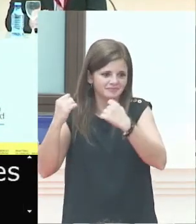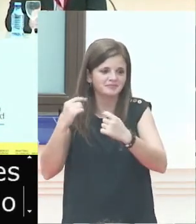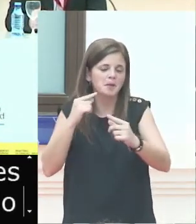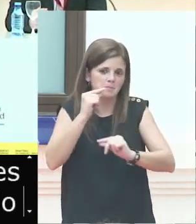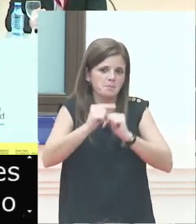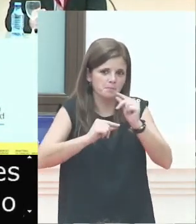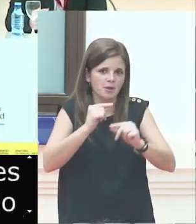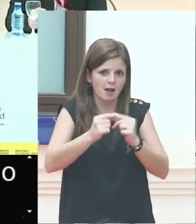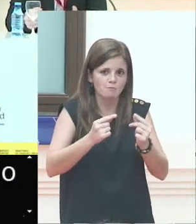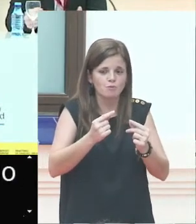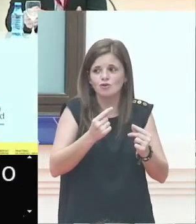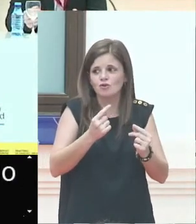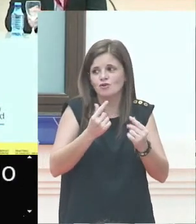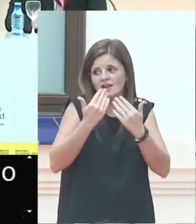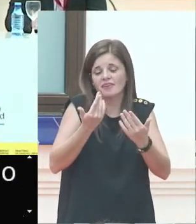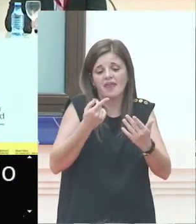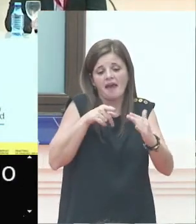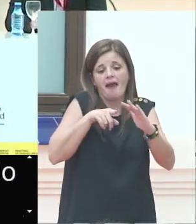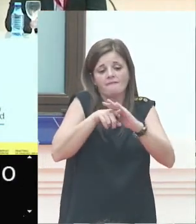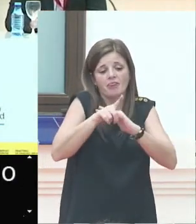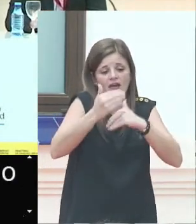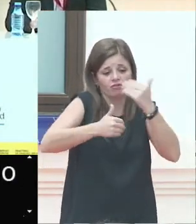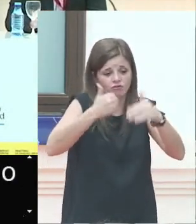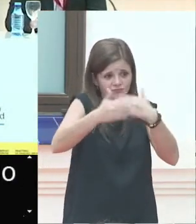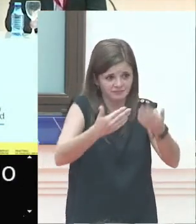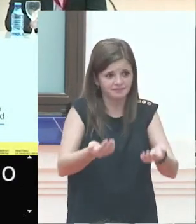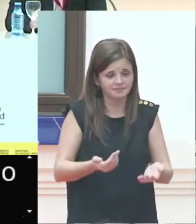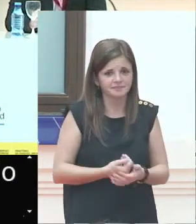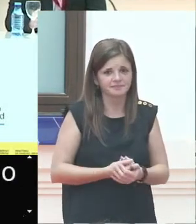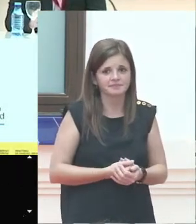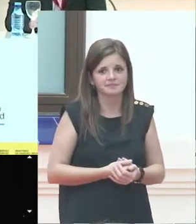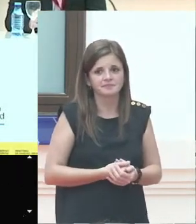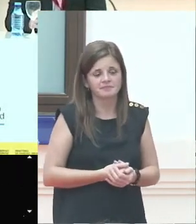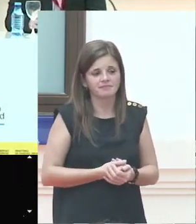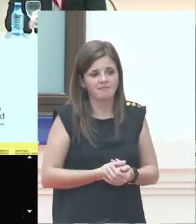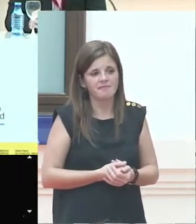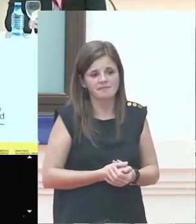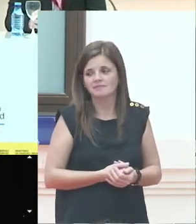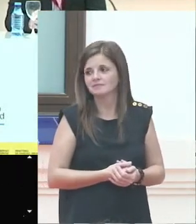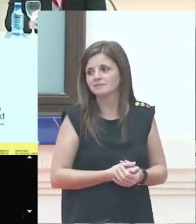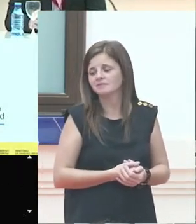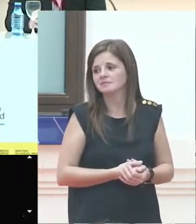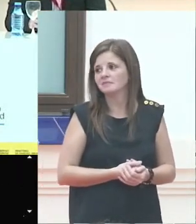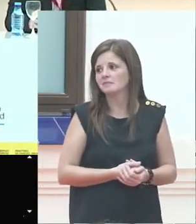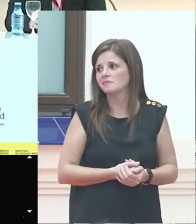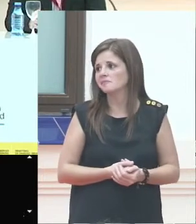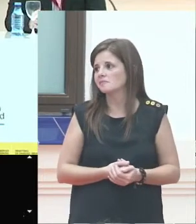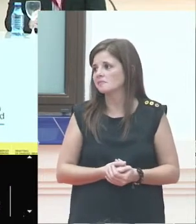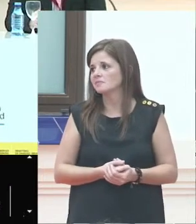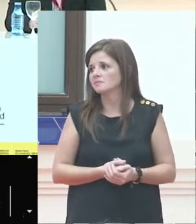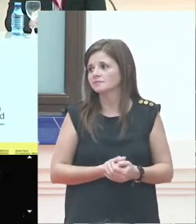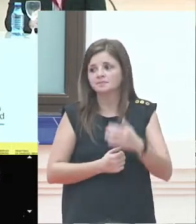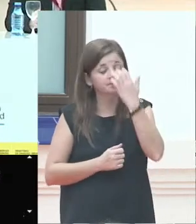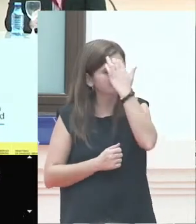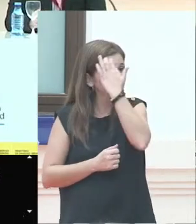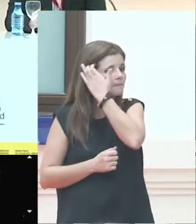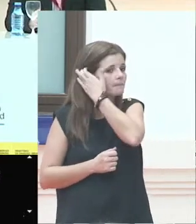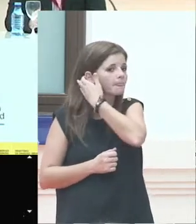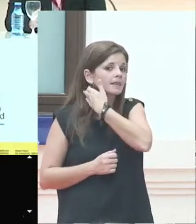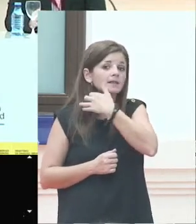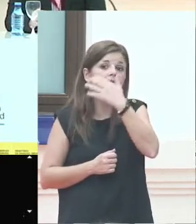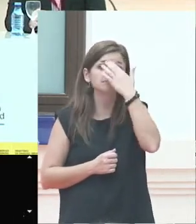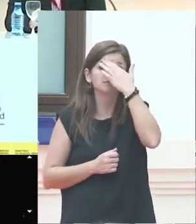Eso en cloud computing, en teoría, y en la práctica no sucede, que también es una ventaja. Al final son retos que va